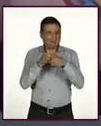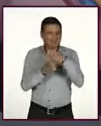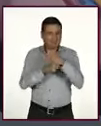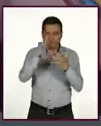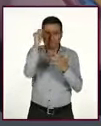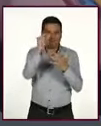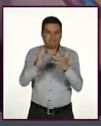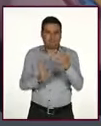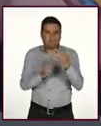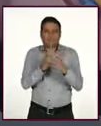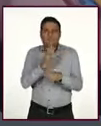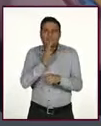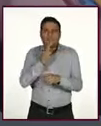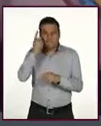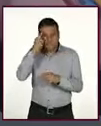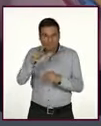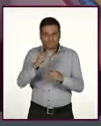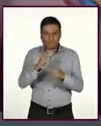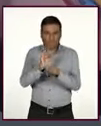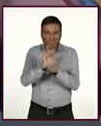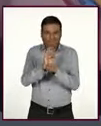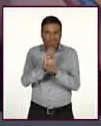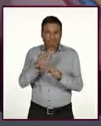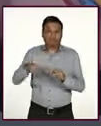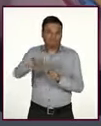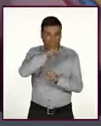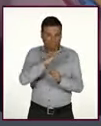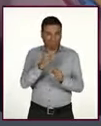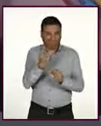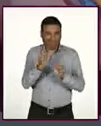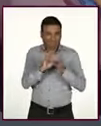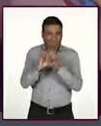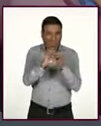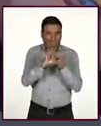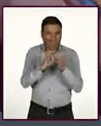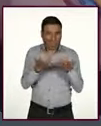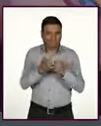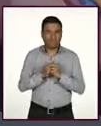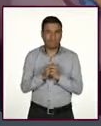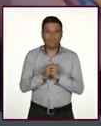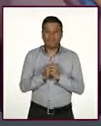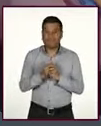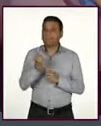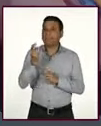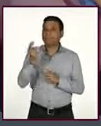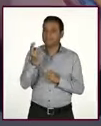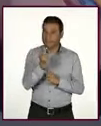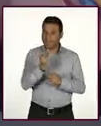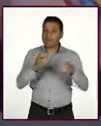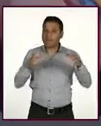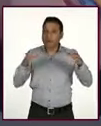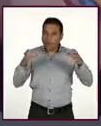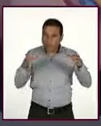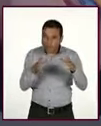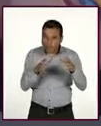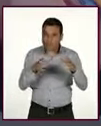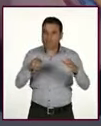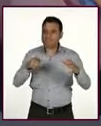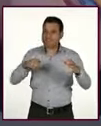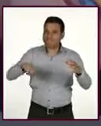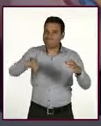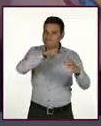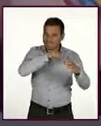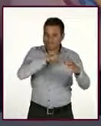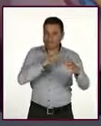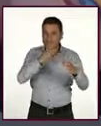comunidad y fomentar un sentido de pertenencia. Por ello, es fundamental promover la participación de la comunidad en la